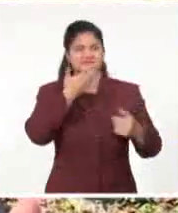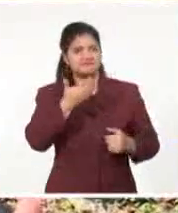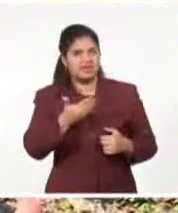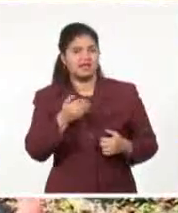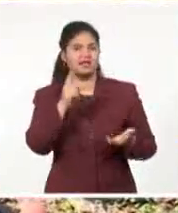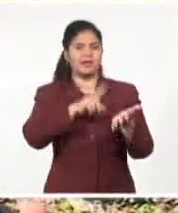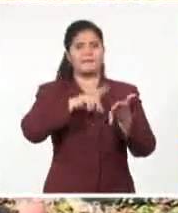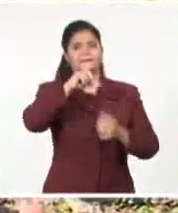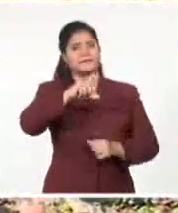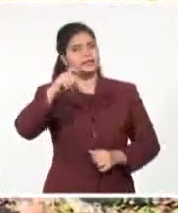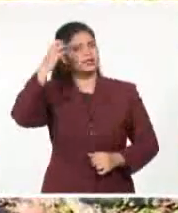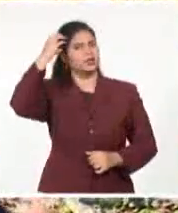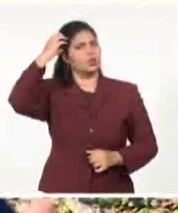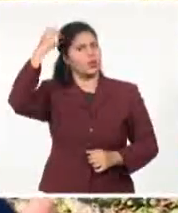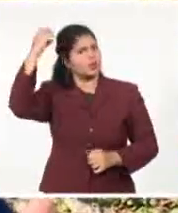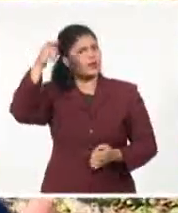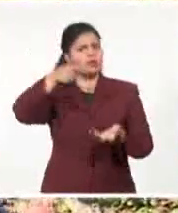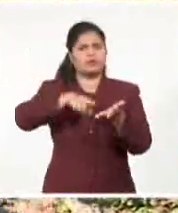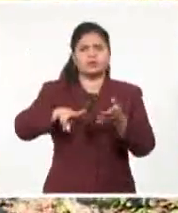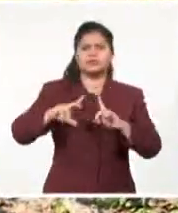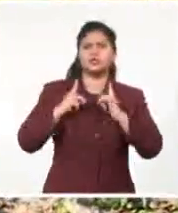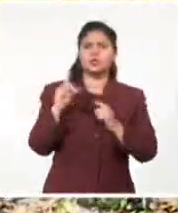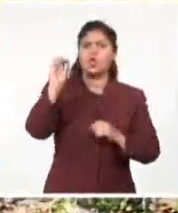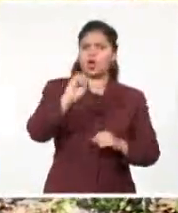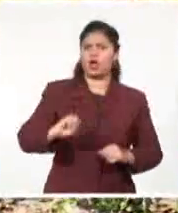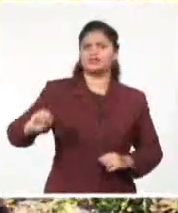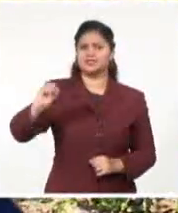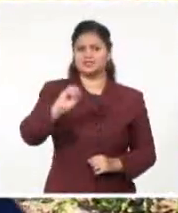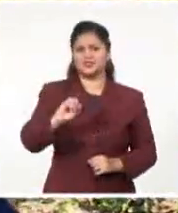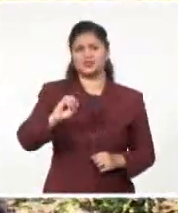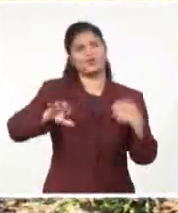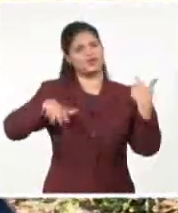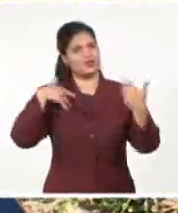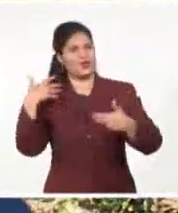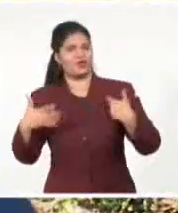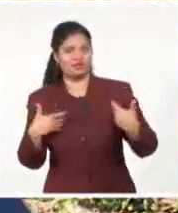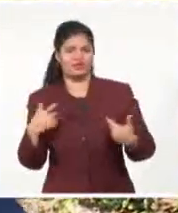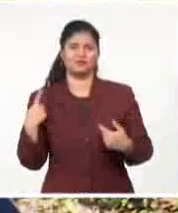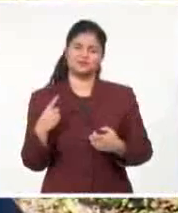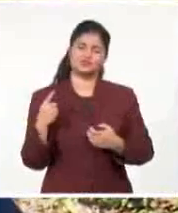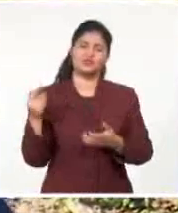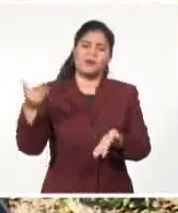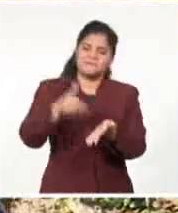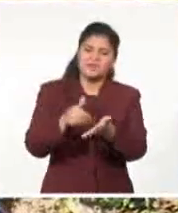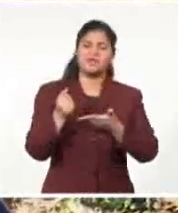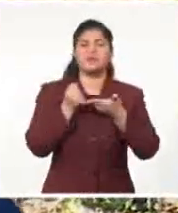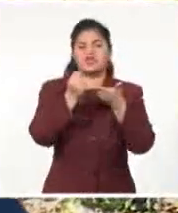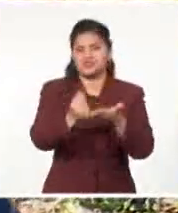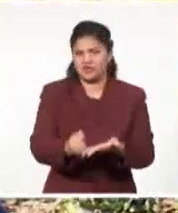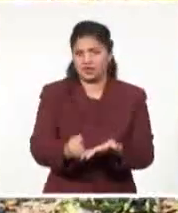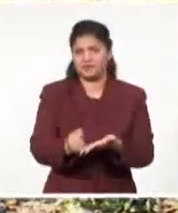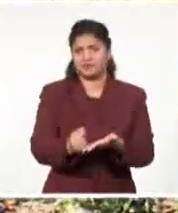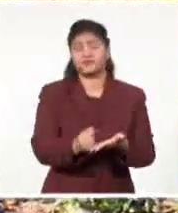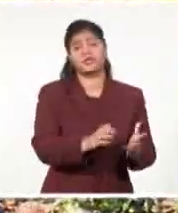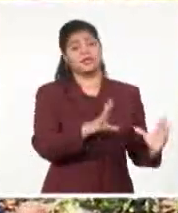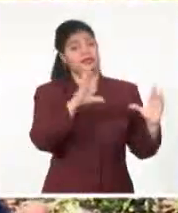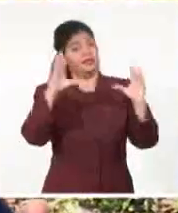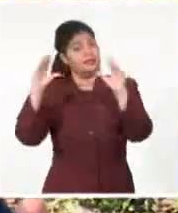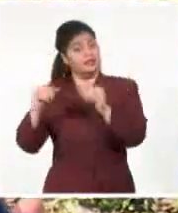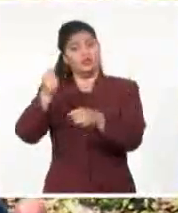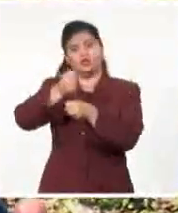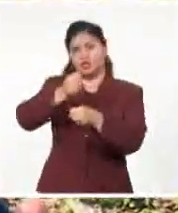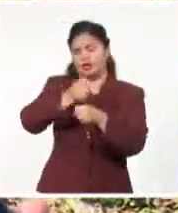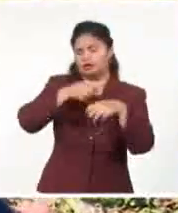del municipio y todos los vecinos de este pueblo. Y nada, todo es el día entero permanente trabajando,